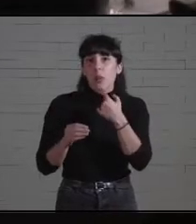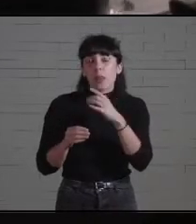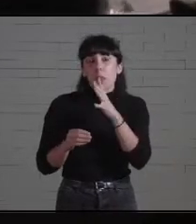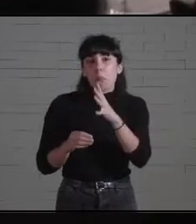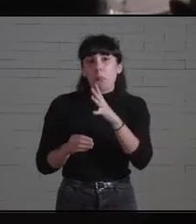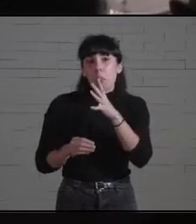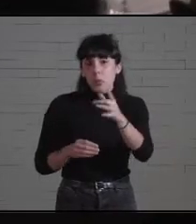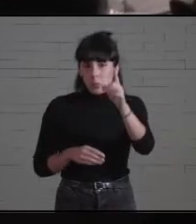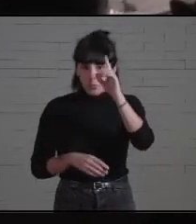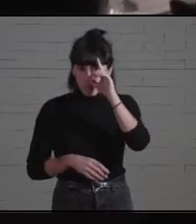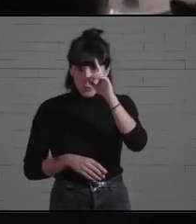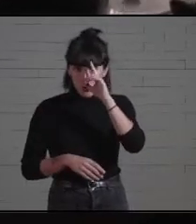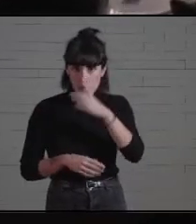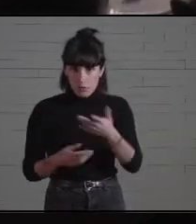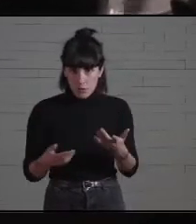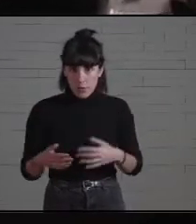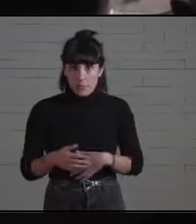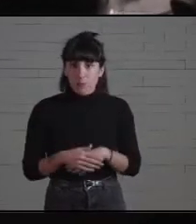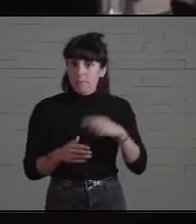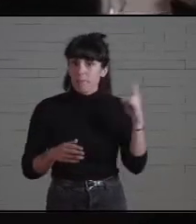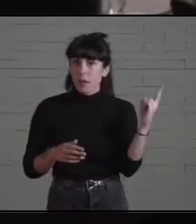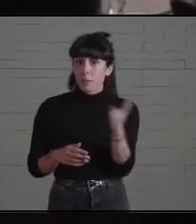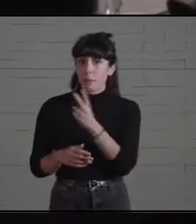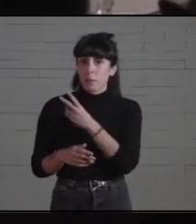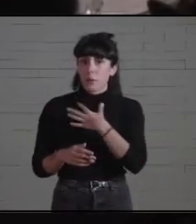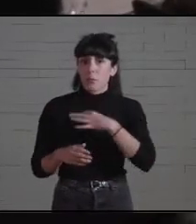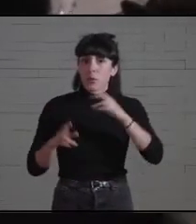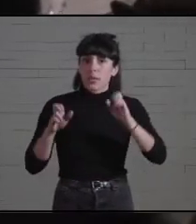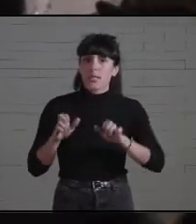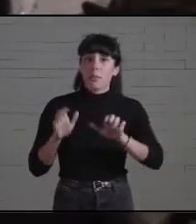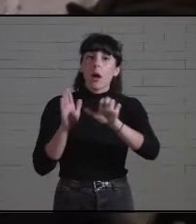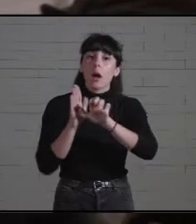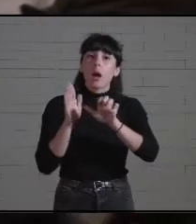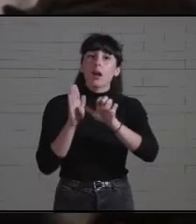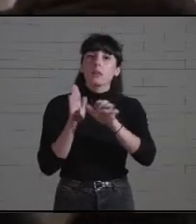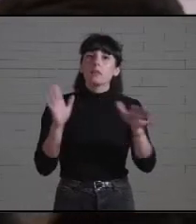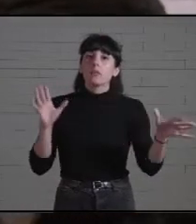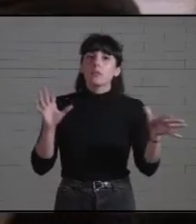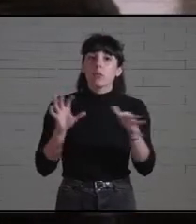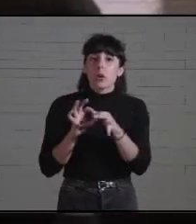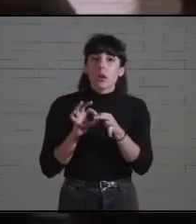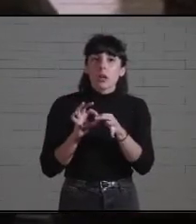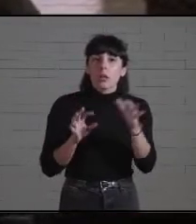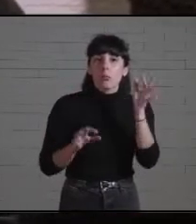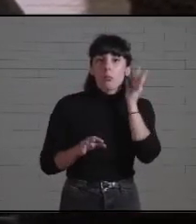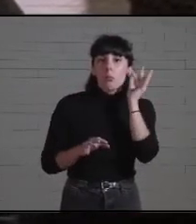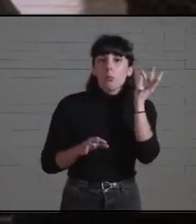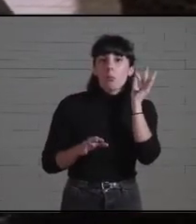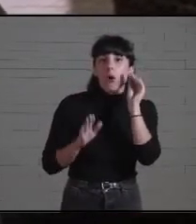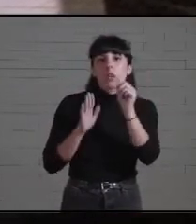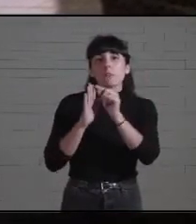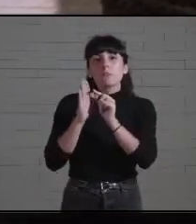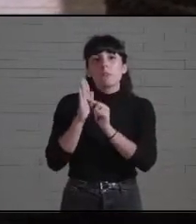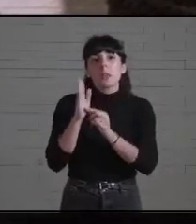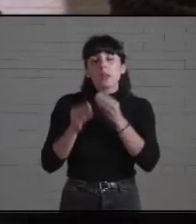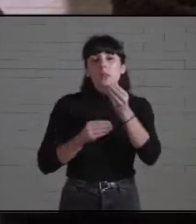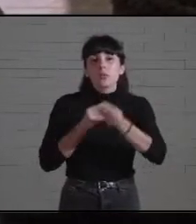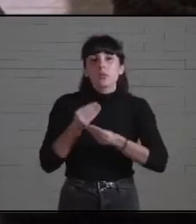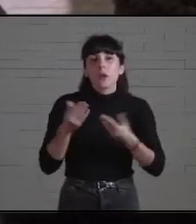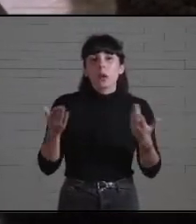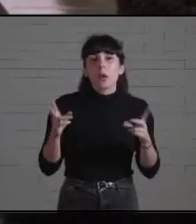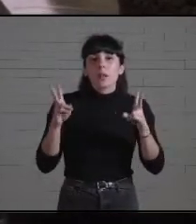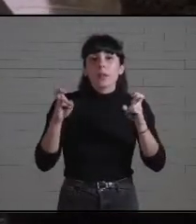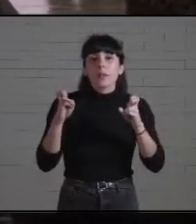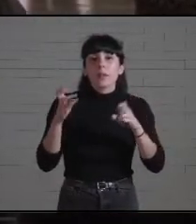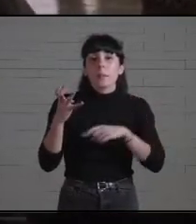Como veis aquí, ¿qué pasa con las medidas estatutarias que usan mayoritariamente las mujeres? Las reducciones de